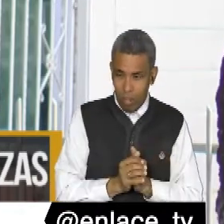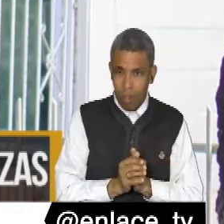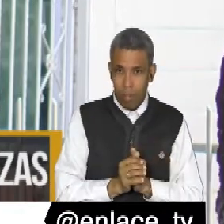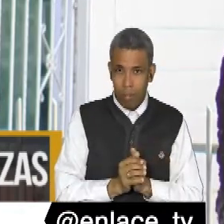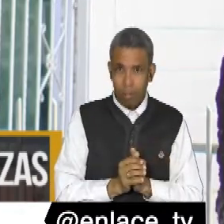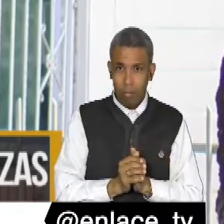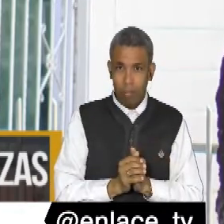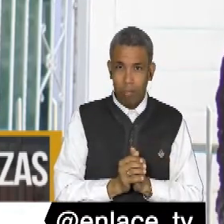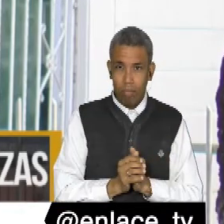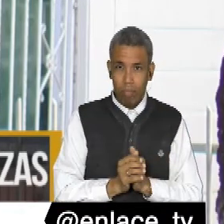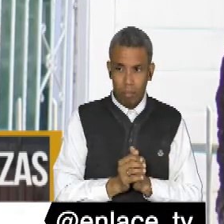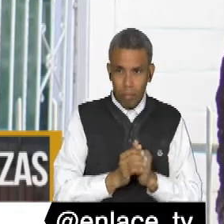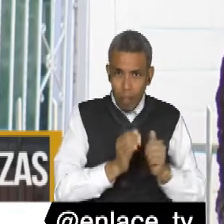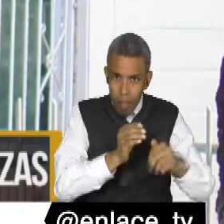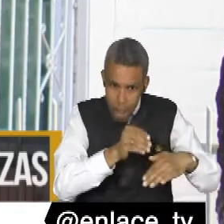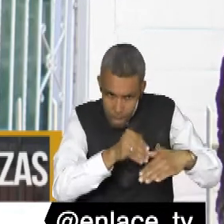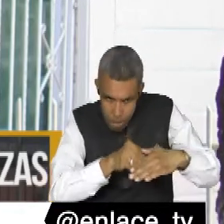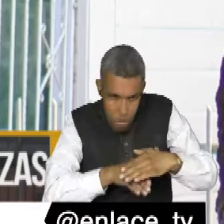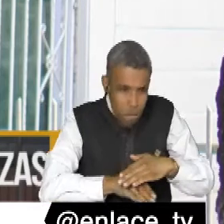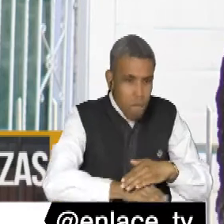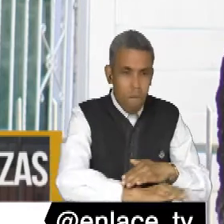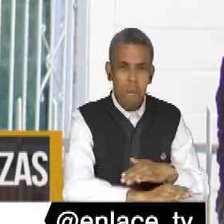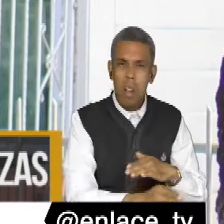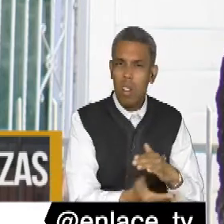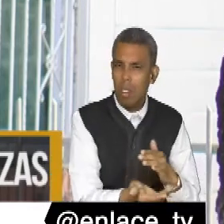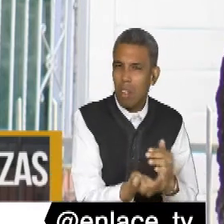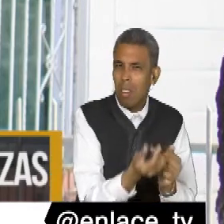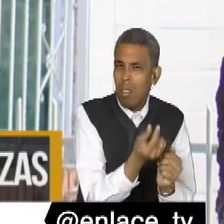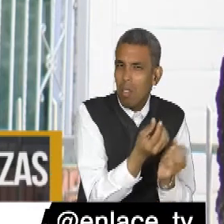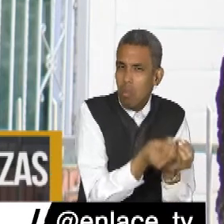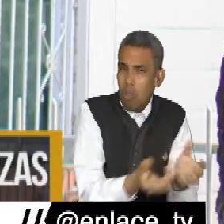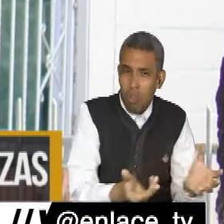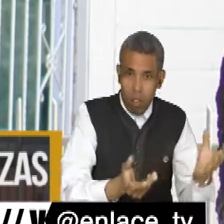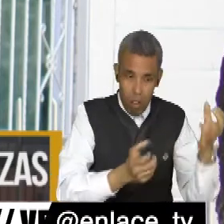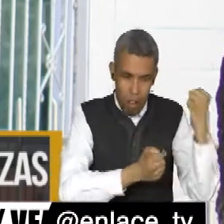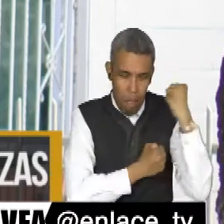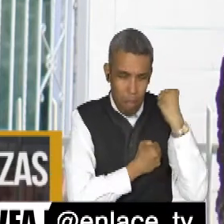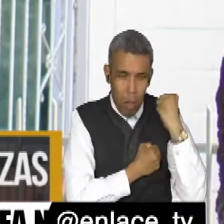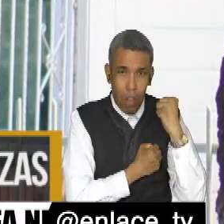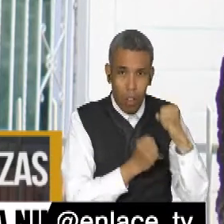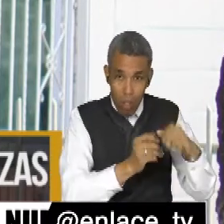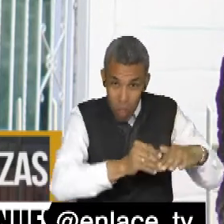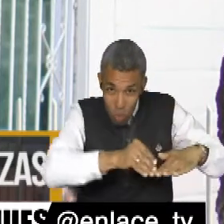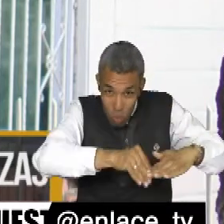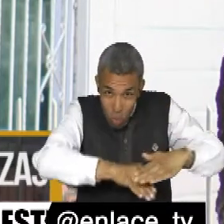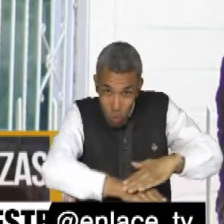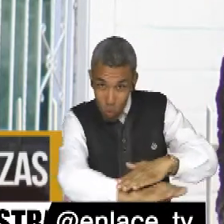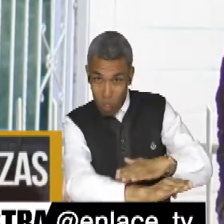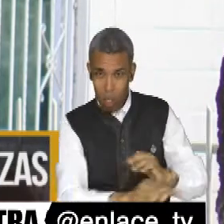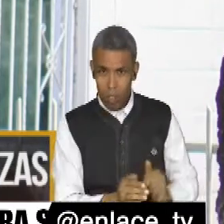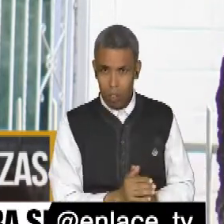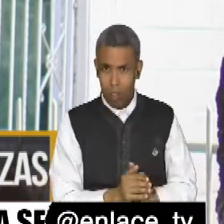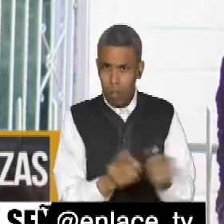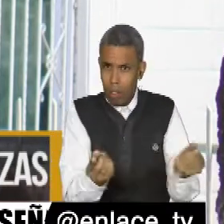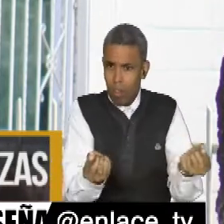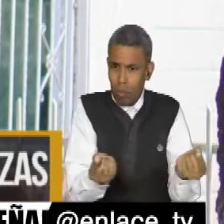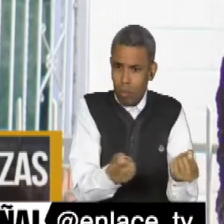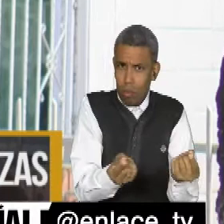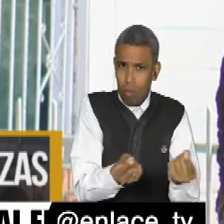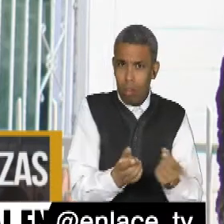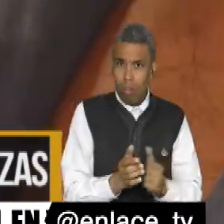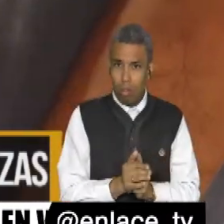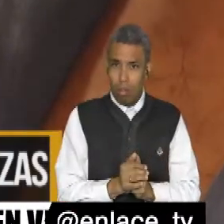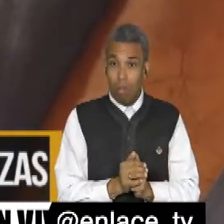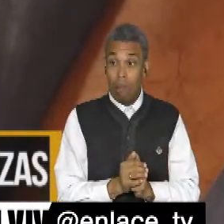delincuencial que hace presencia en San Pablo Sur de Bolívar, el afectado asegura que en medio de esa situación él resultó